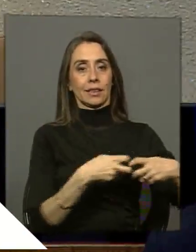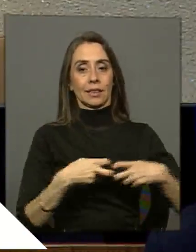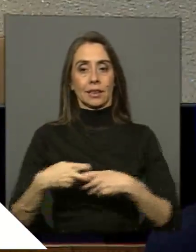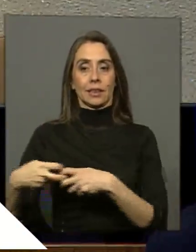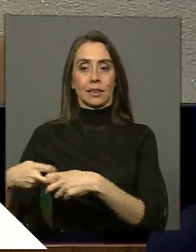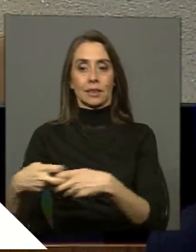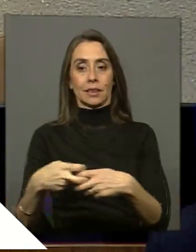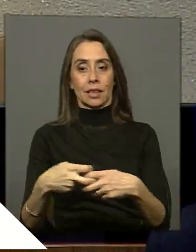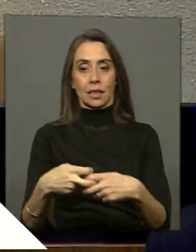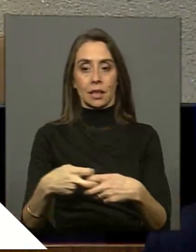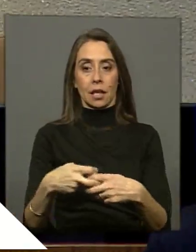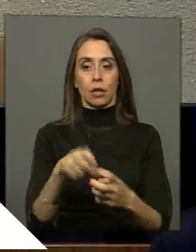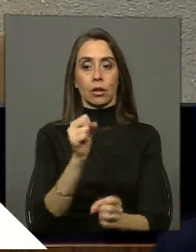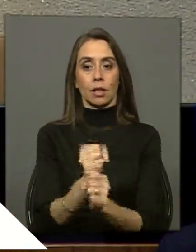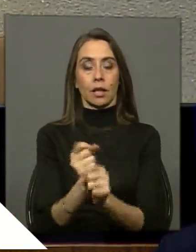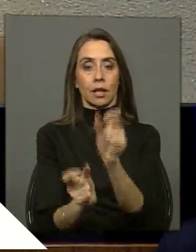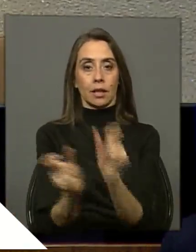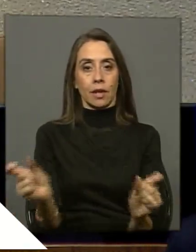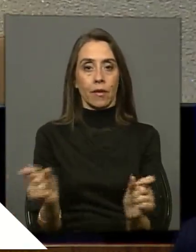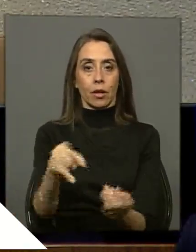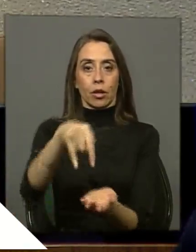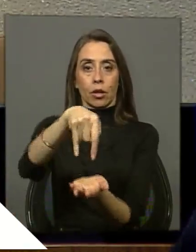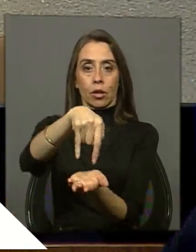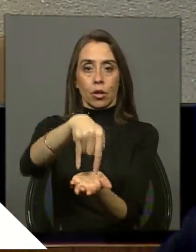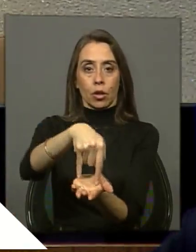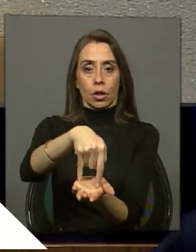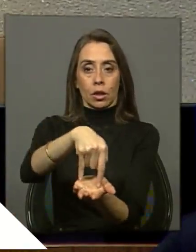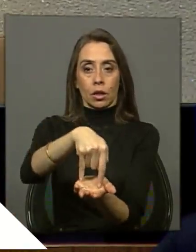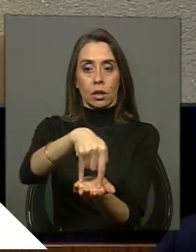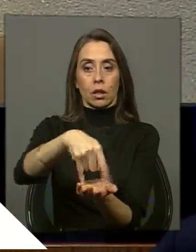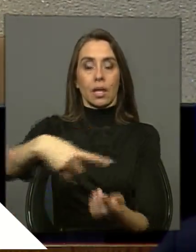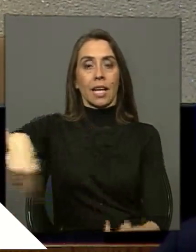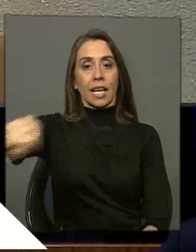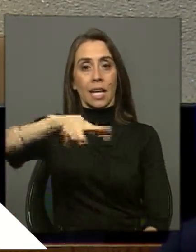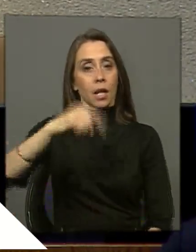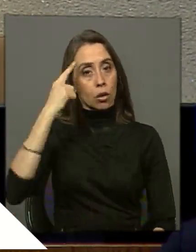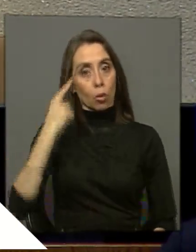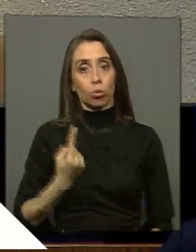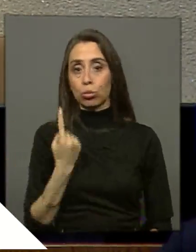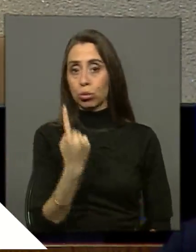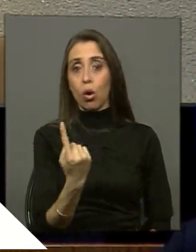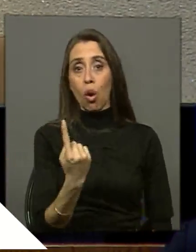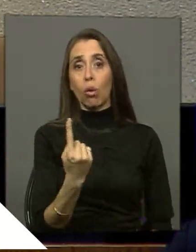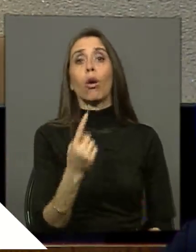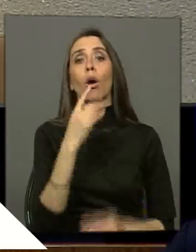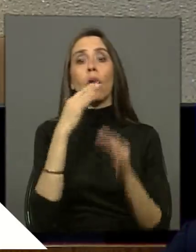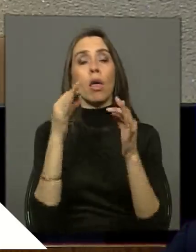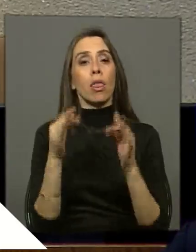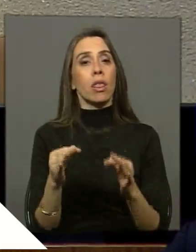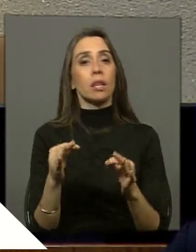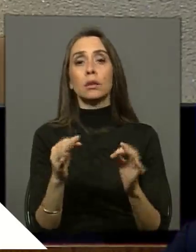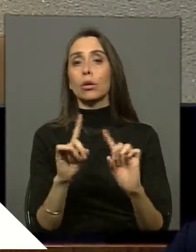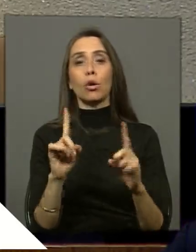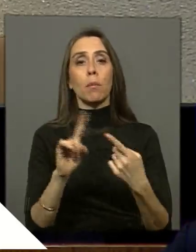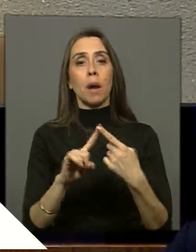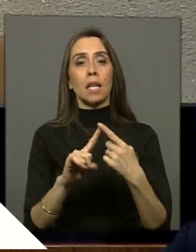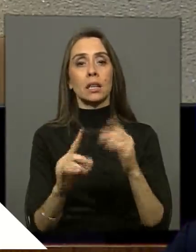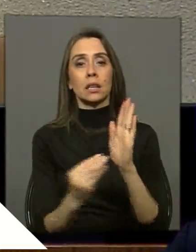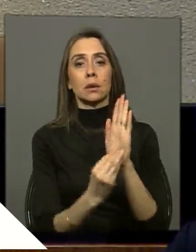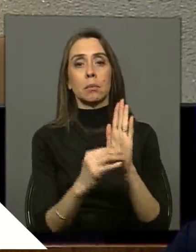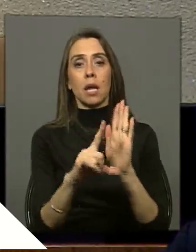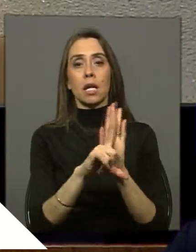sindicatos de trabajadores del Congreso, ellos de propia voluntad decidieron no participar de esta ley.